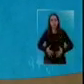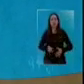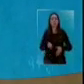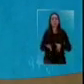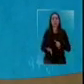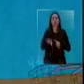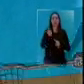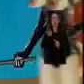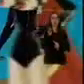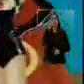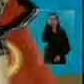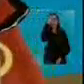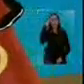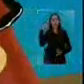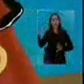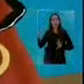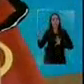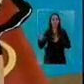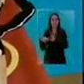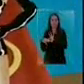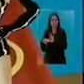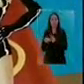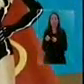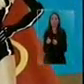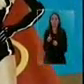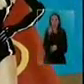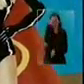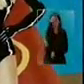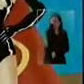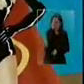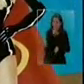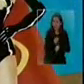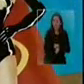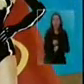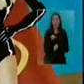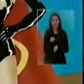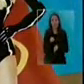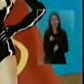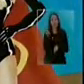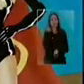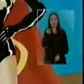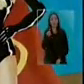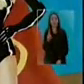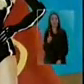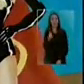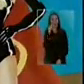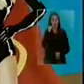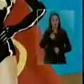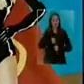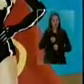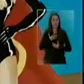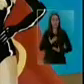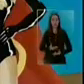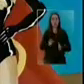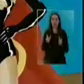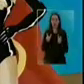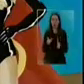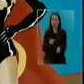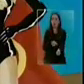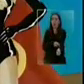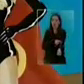aparición eventual del Alzheimer. Y dentro de las enfermedades del síndrome metabólico, el control de la diabetes